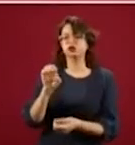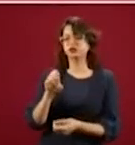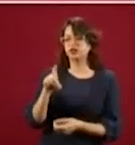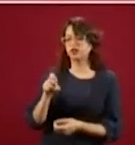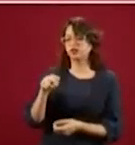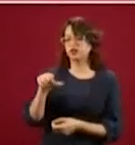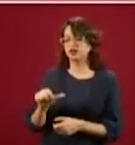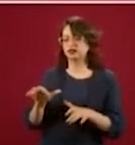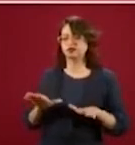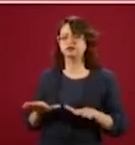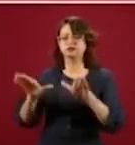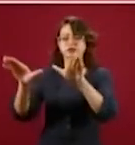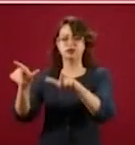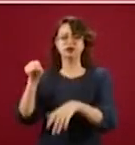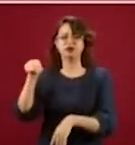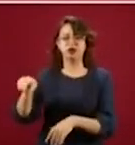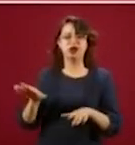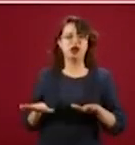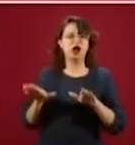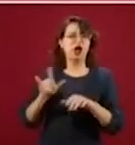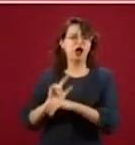unos franceses.